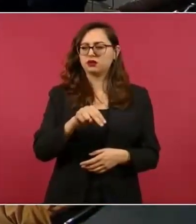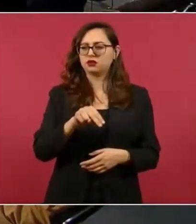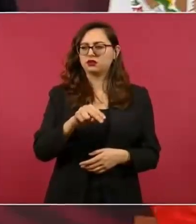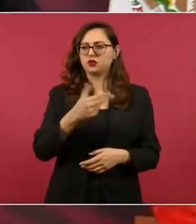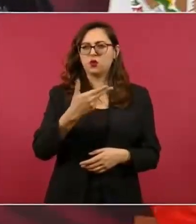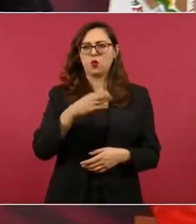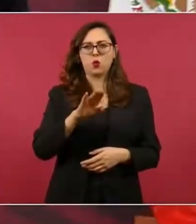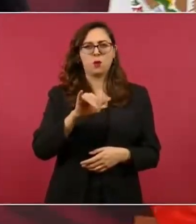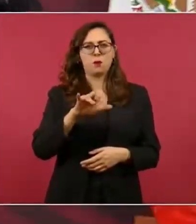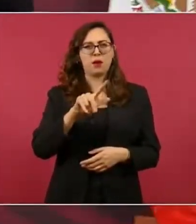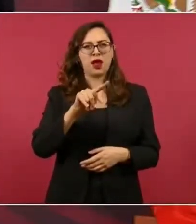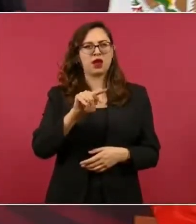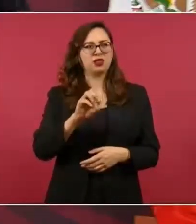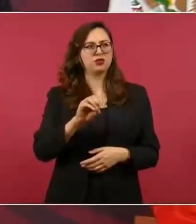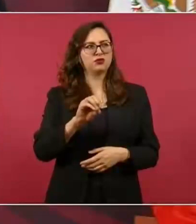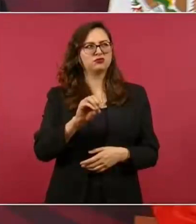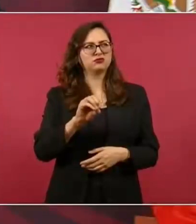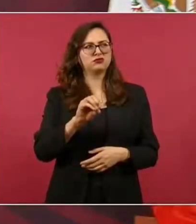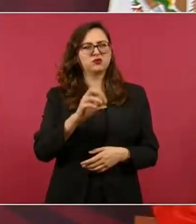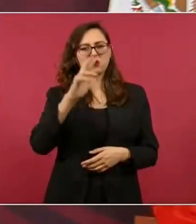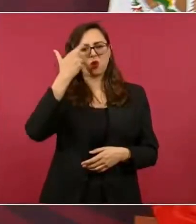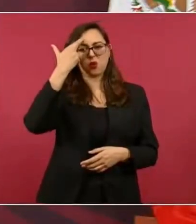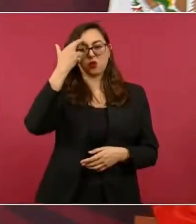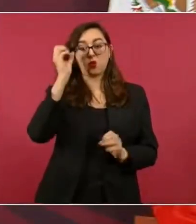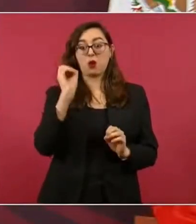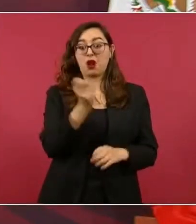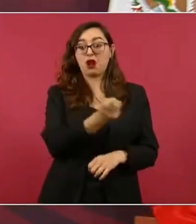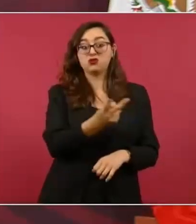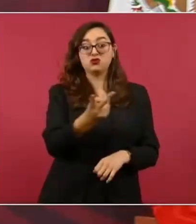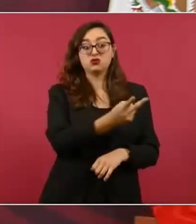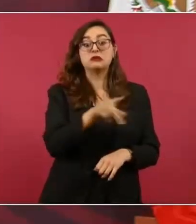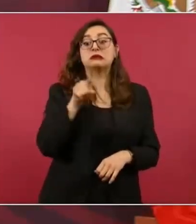Y esa era la campaña.